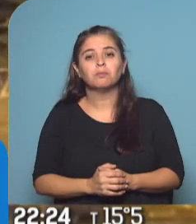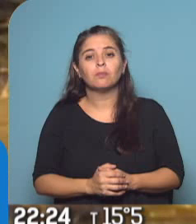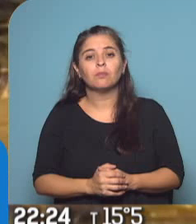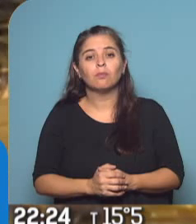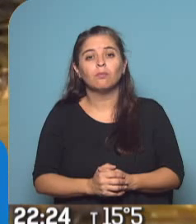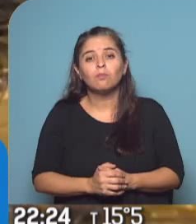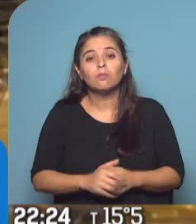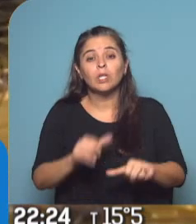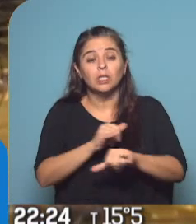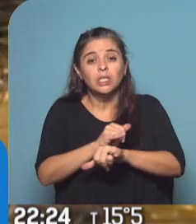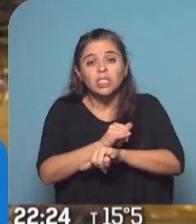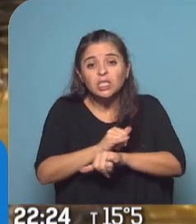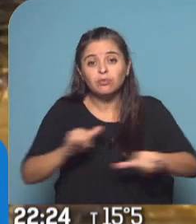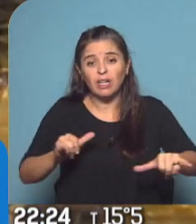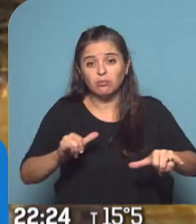bueno